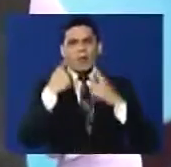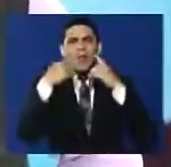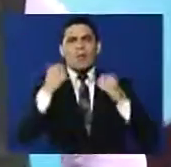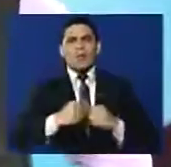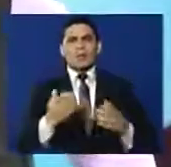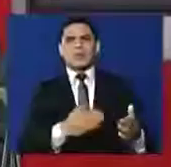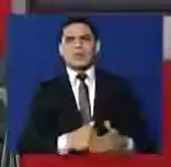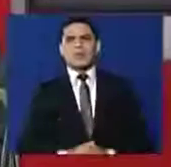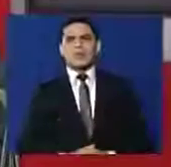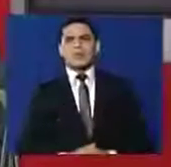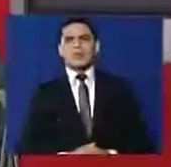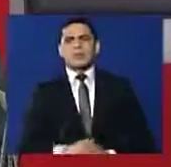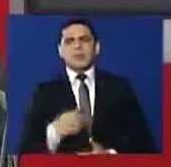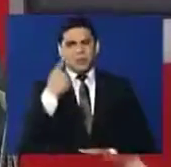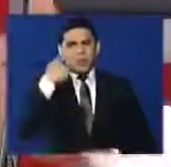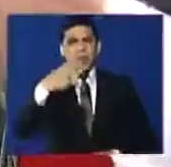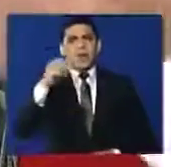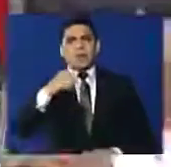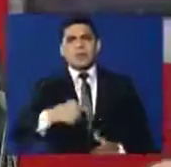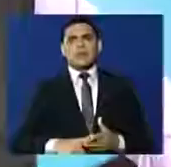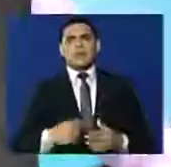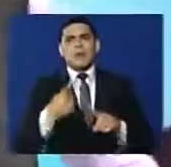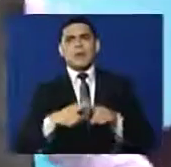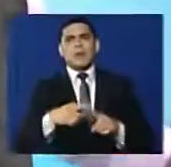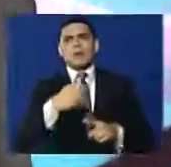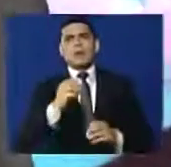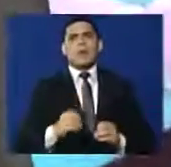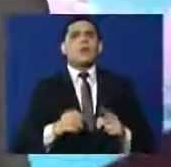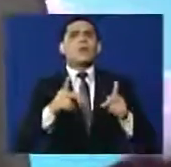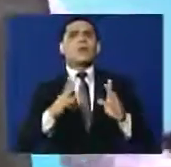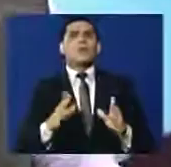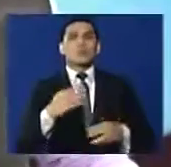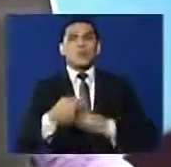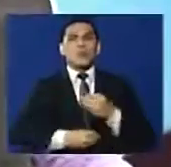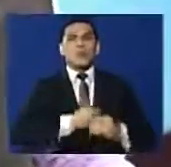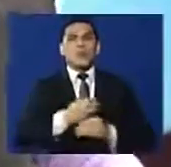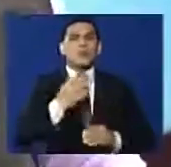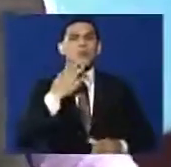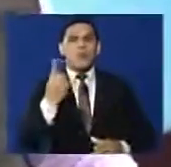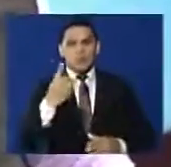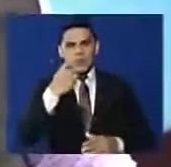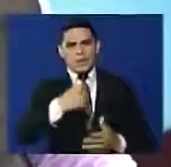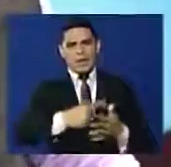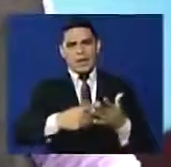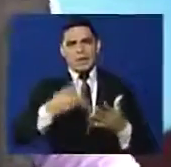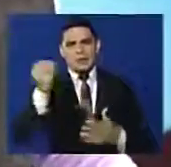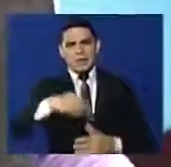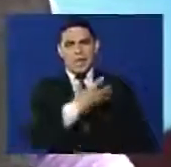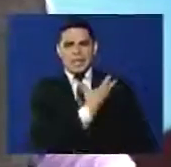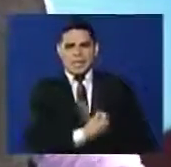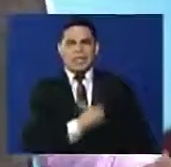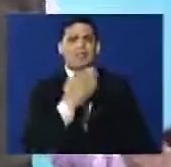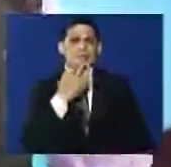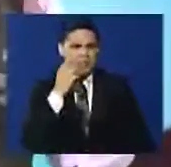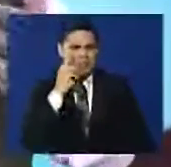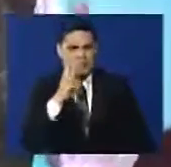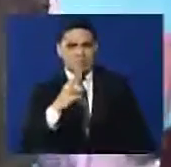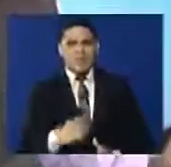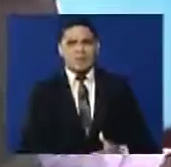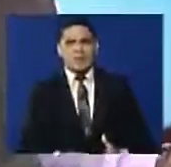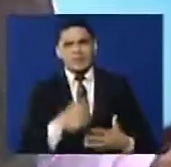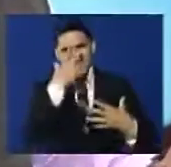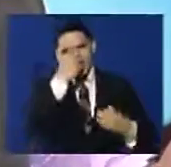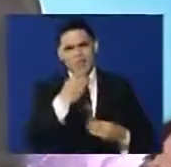que en el oficialismo también hay gente buena? Sí, pero no son los que tienen las oportunidades, si no lo estarían haciendo. Una de las cosas más tristes es